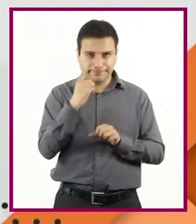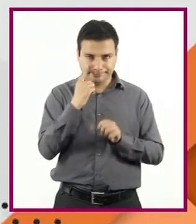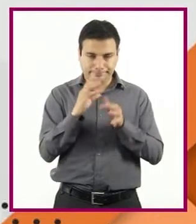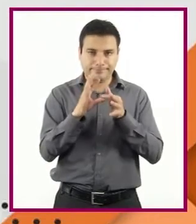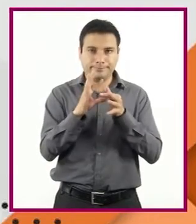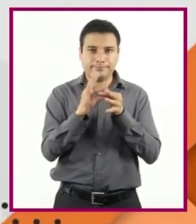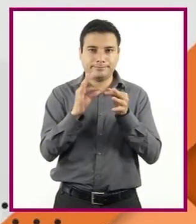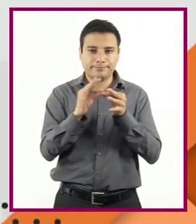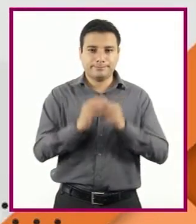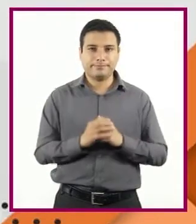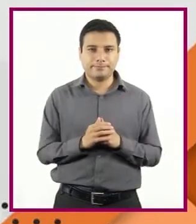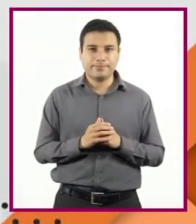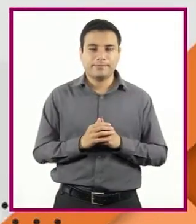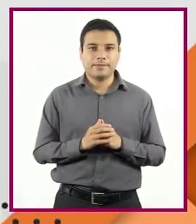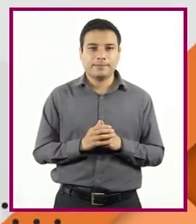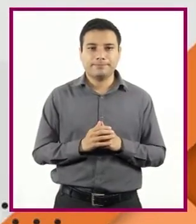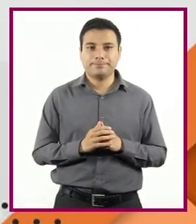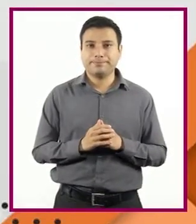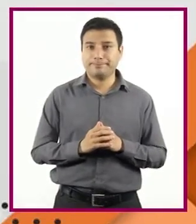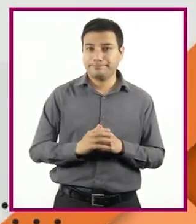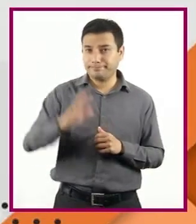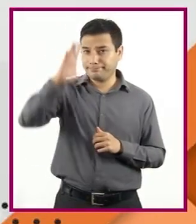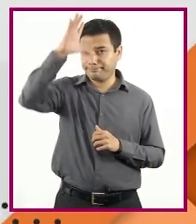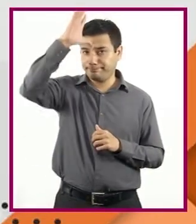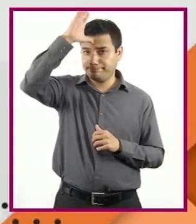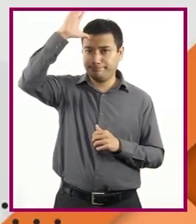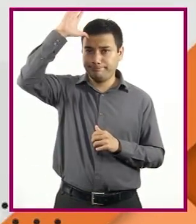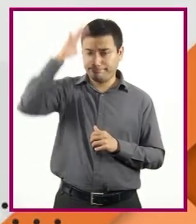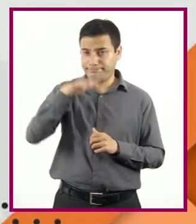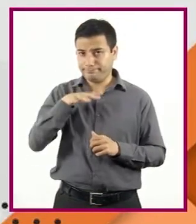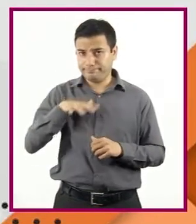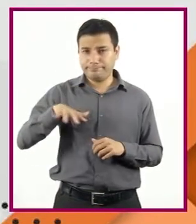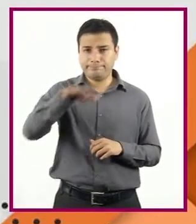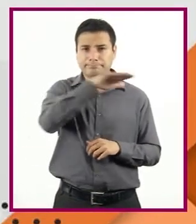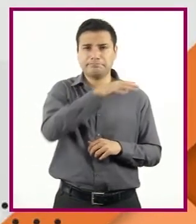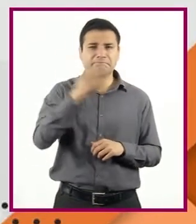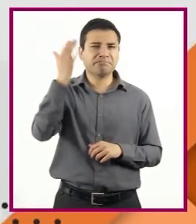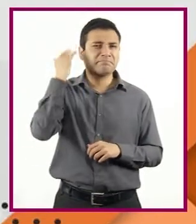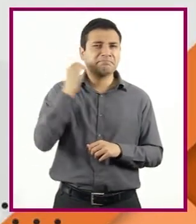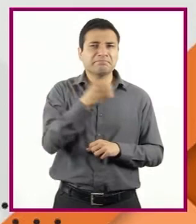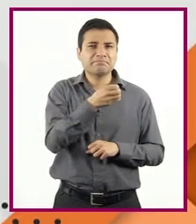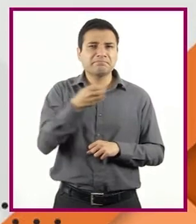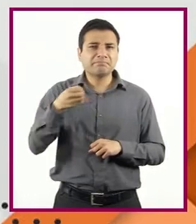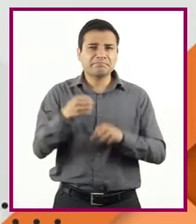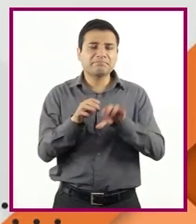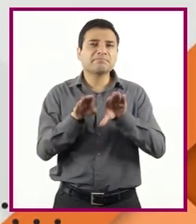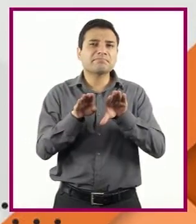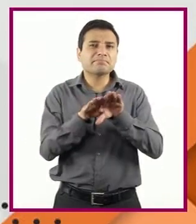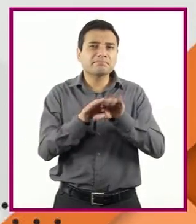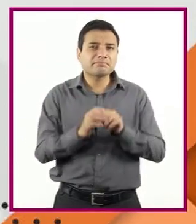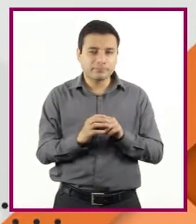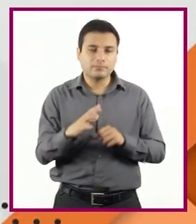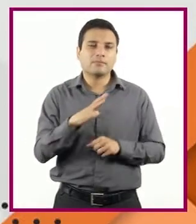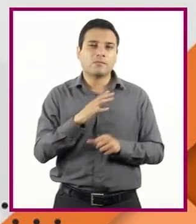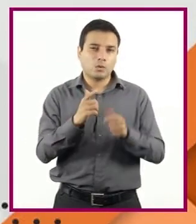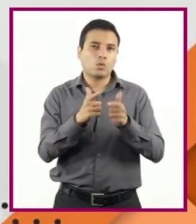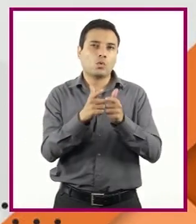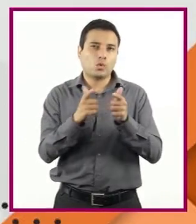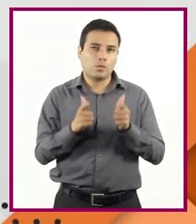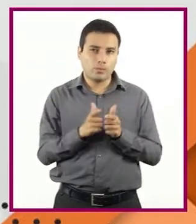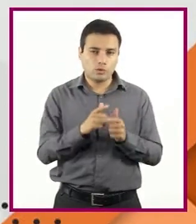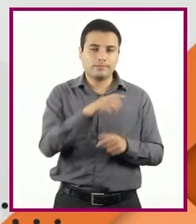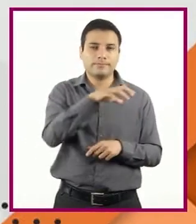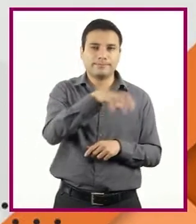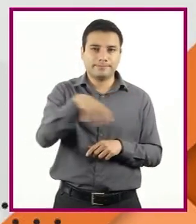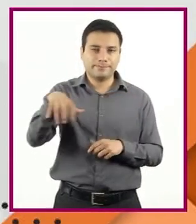la sociedad mexica, en vísperas de la conquista, estaba organizada como un estado estratificado. Había en ella dos